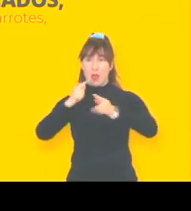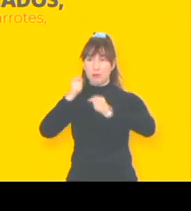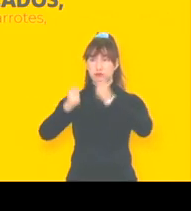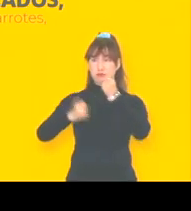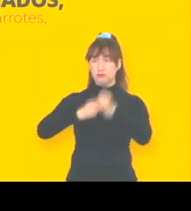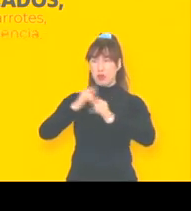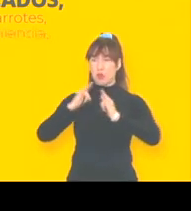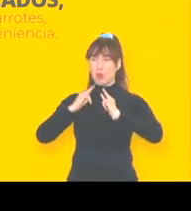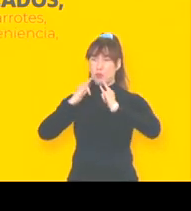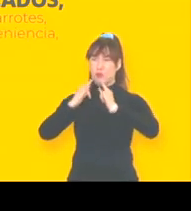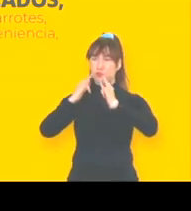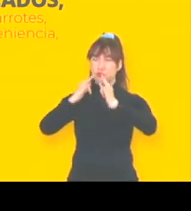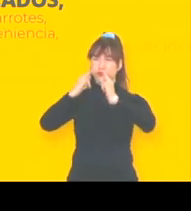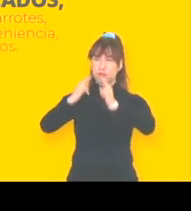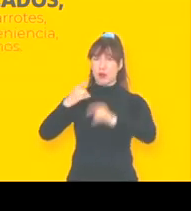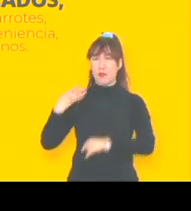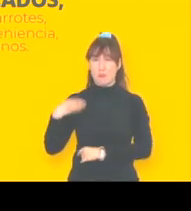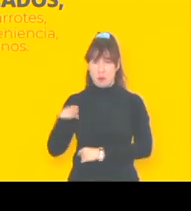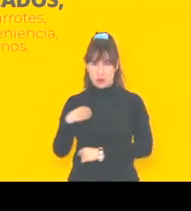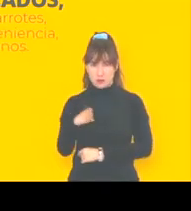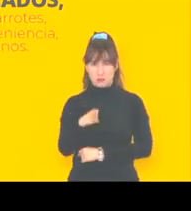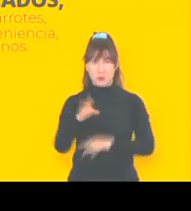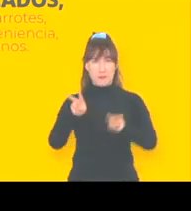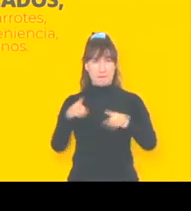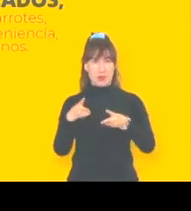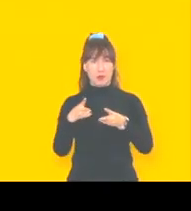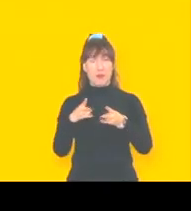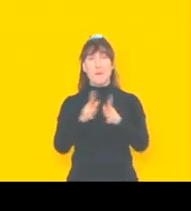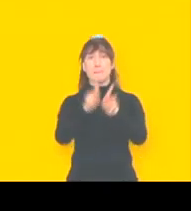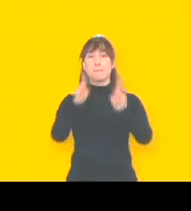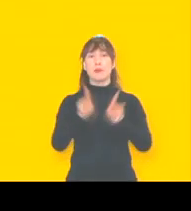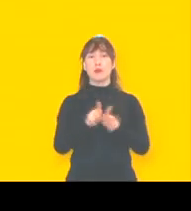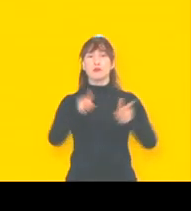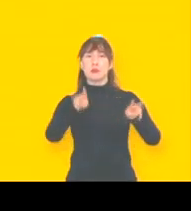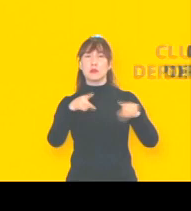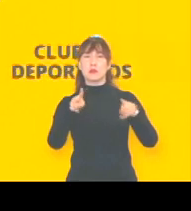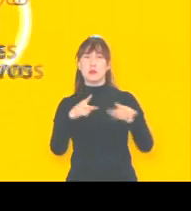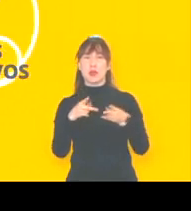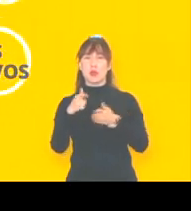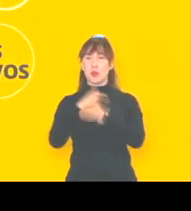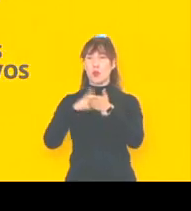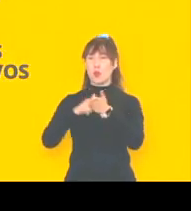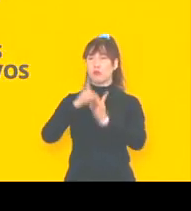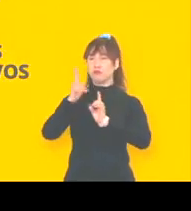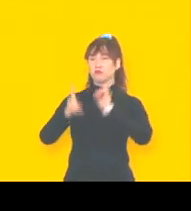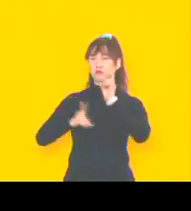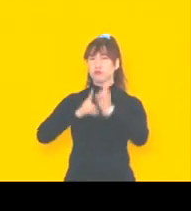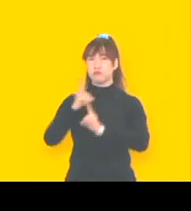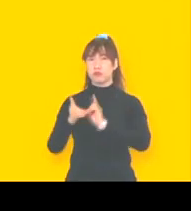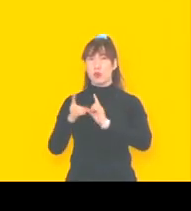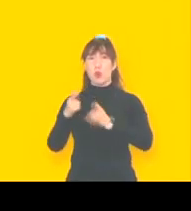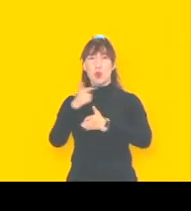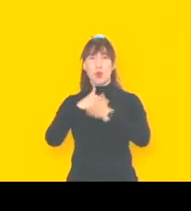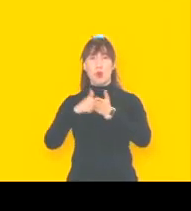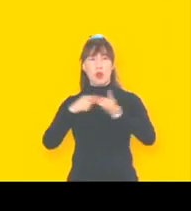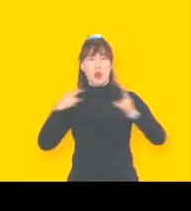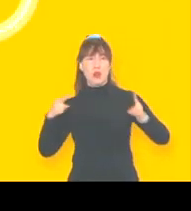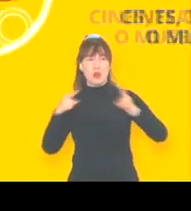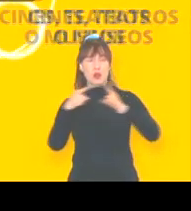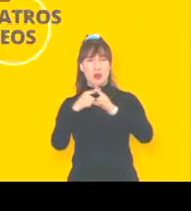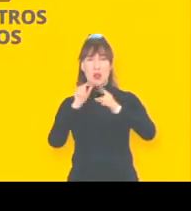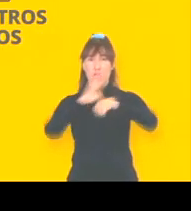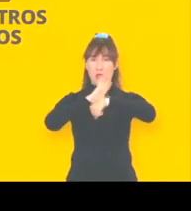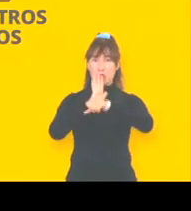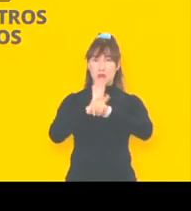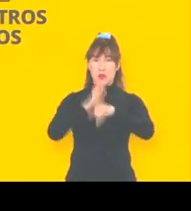mercados, abarrotes, tiendas de conveniencia y ultramarinos, plazas comerciales, club deportivos, centros